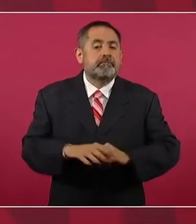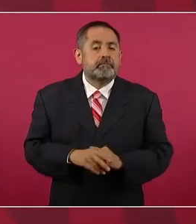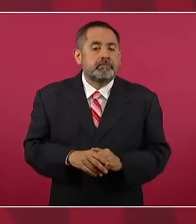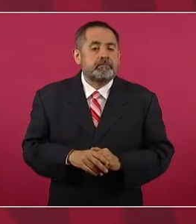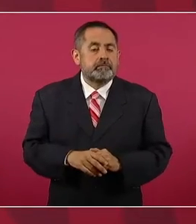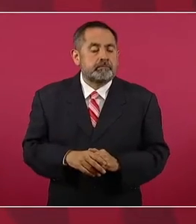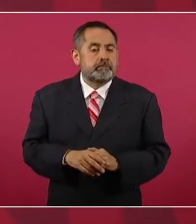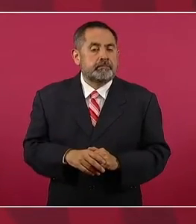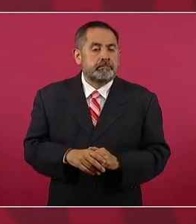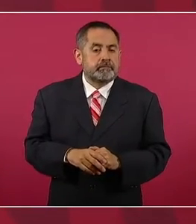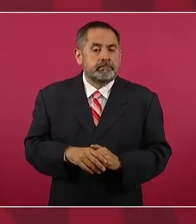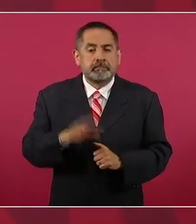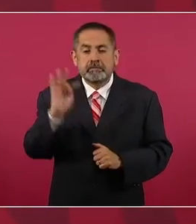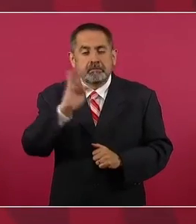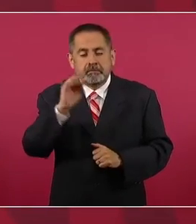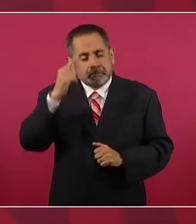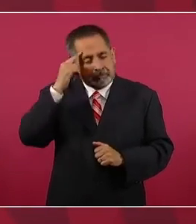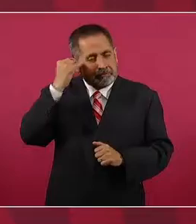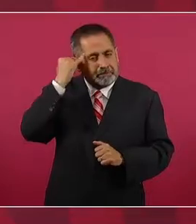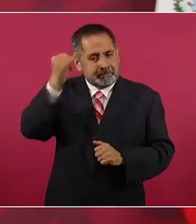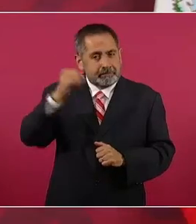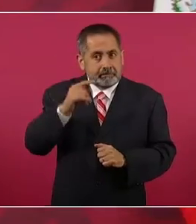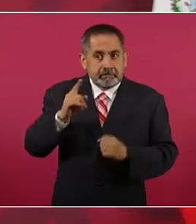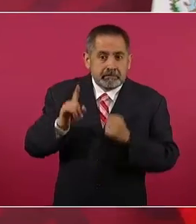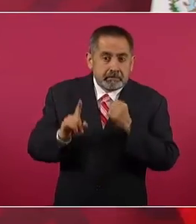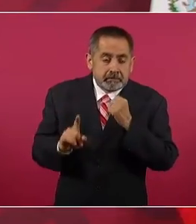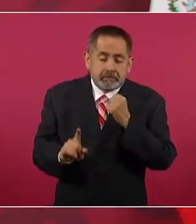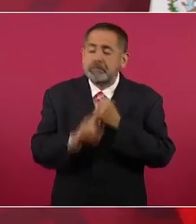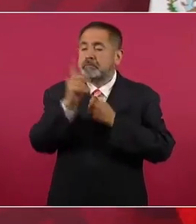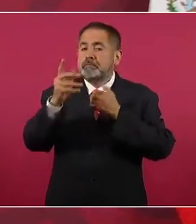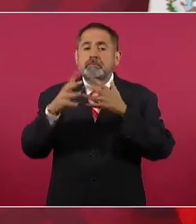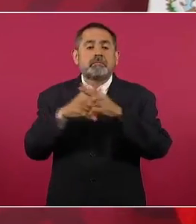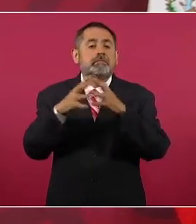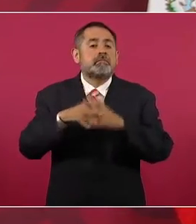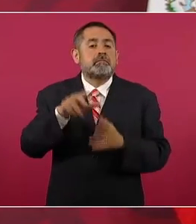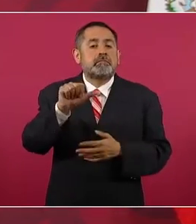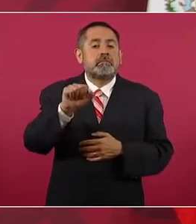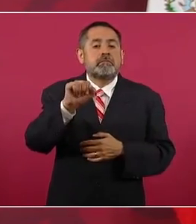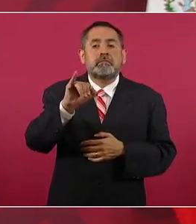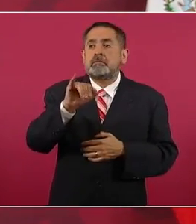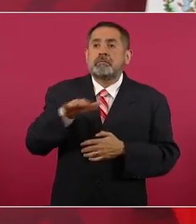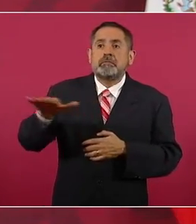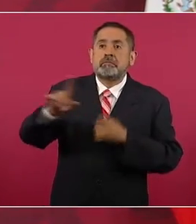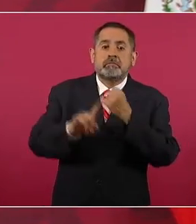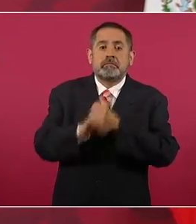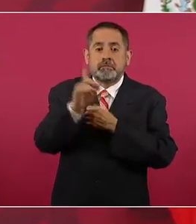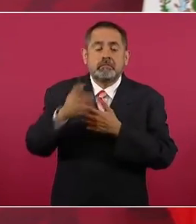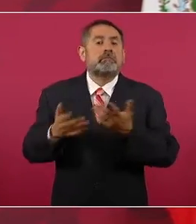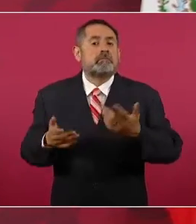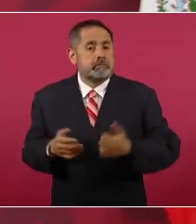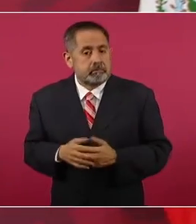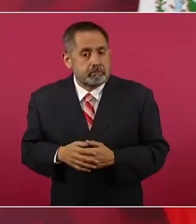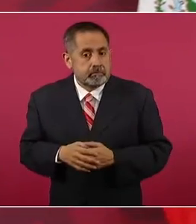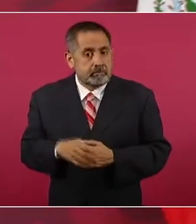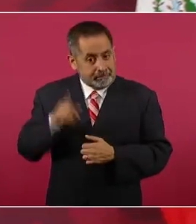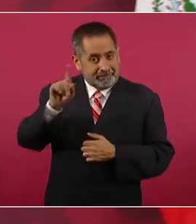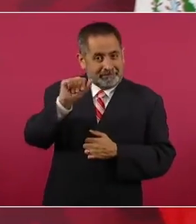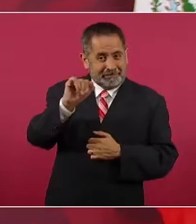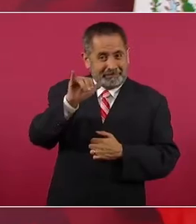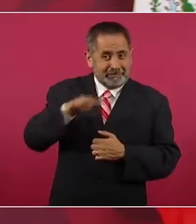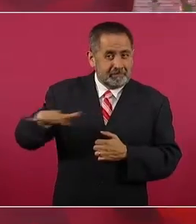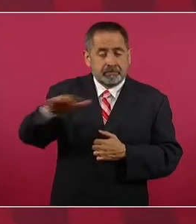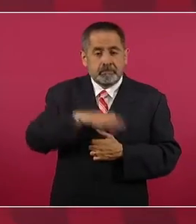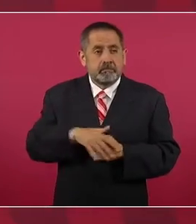Pero una crisis en Asia donde se produce